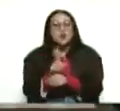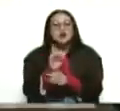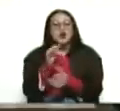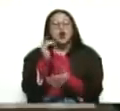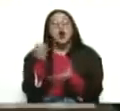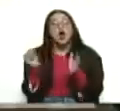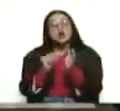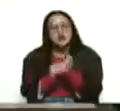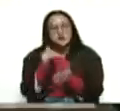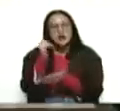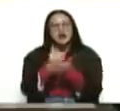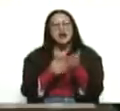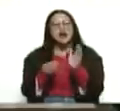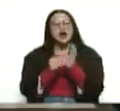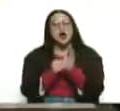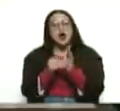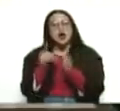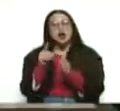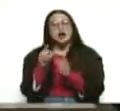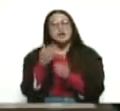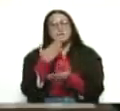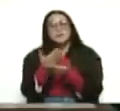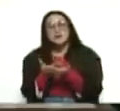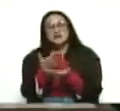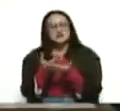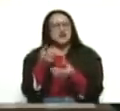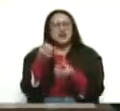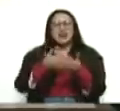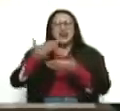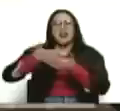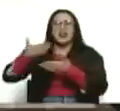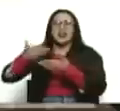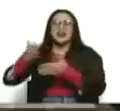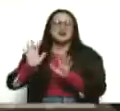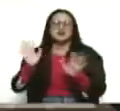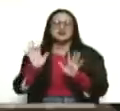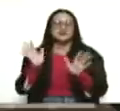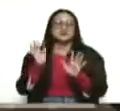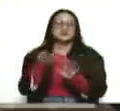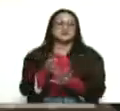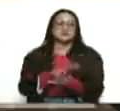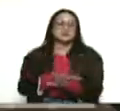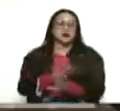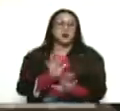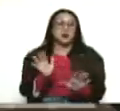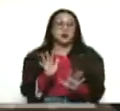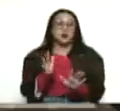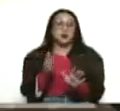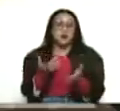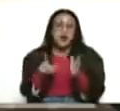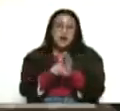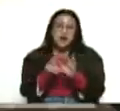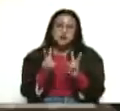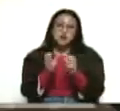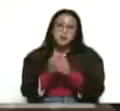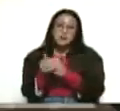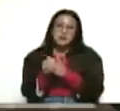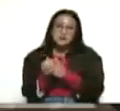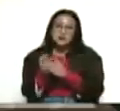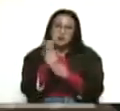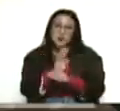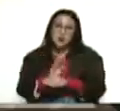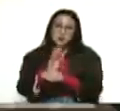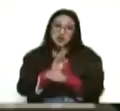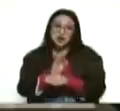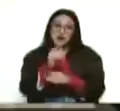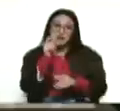otra vez el registro, después sacar la licencia, después una cantidad de cosas que hacían muy engorroso el proceso. La ley de nuevos emprendimientos es para proteger a